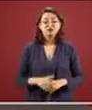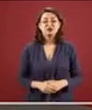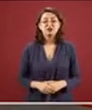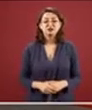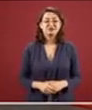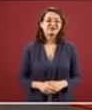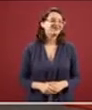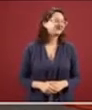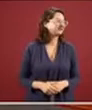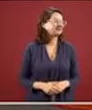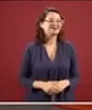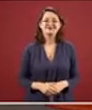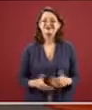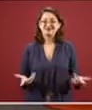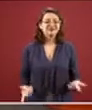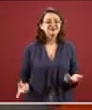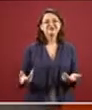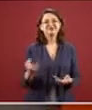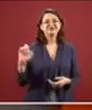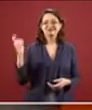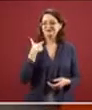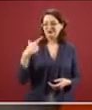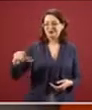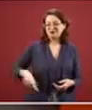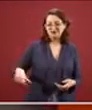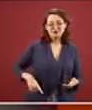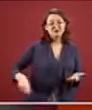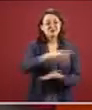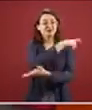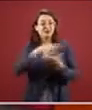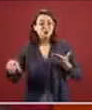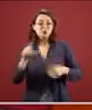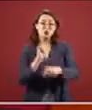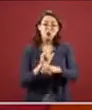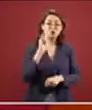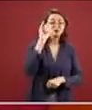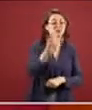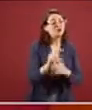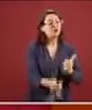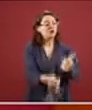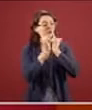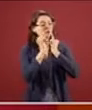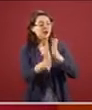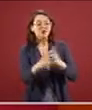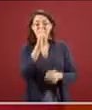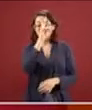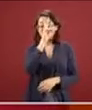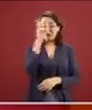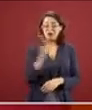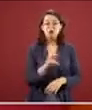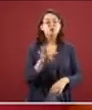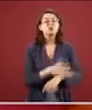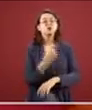fue un fraude hasta la compra, porque es un avión que solo puede volar